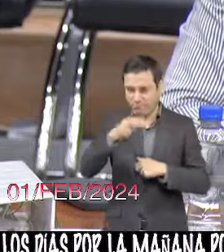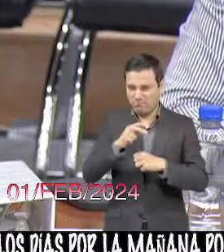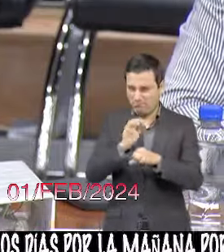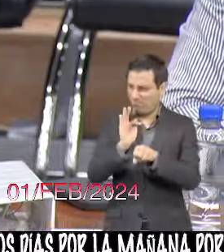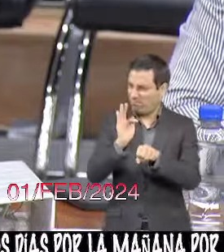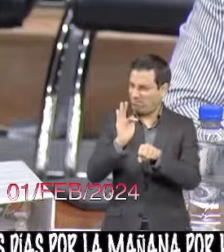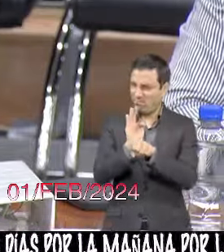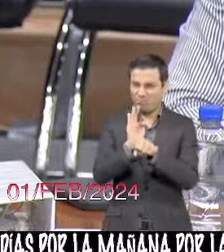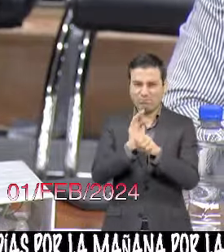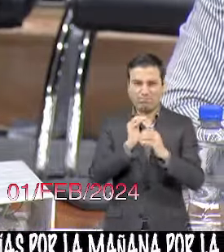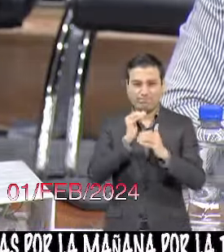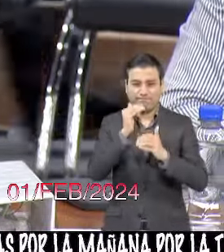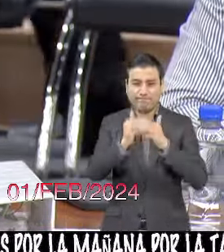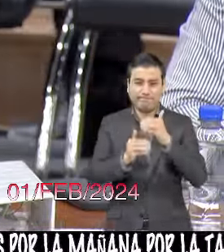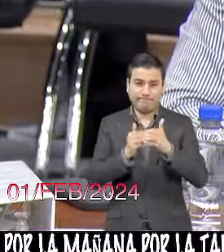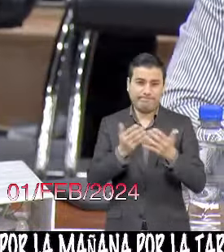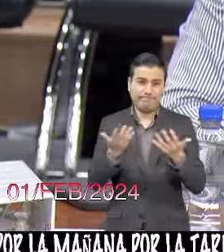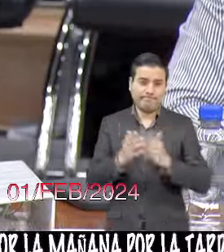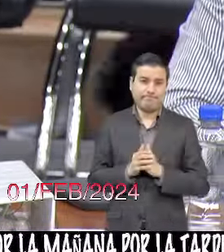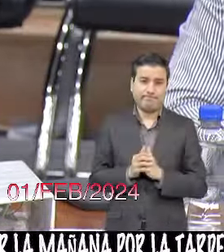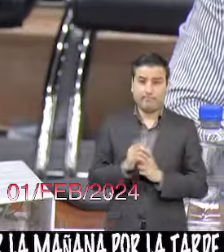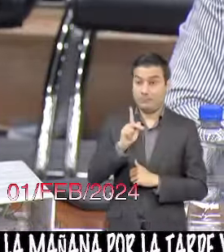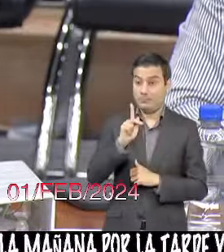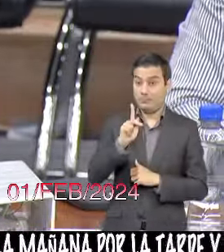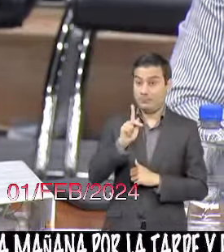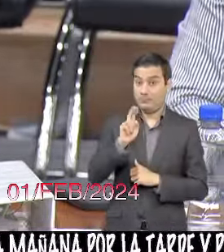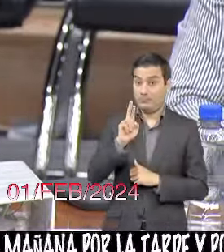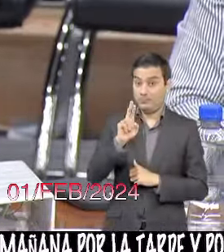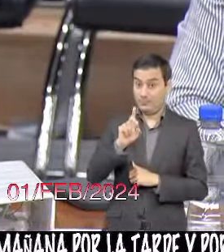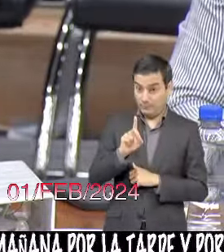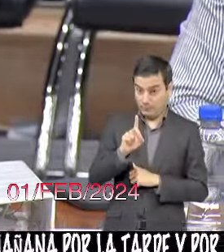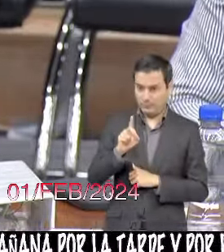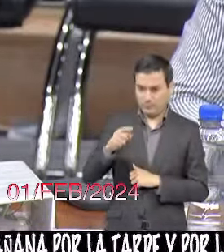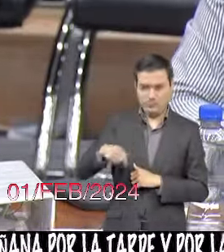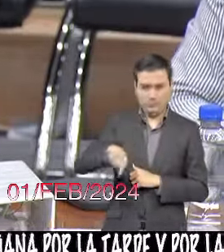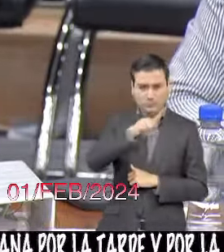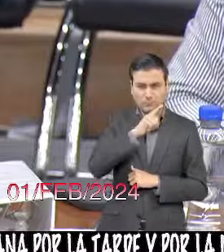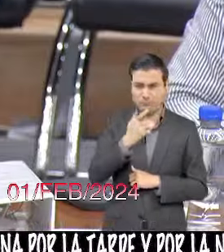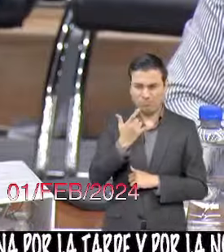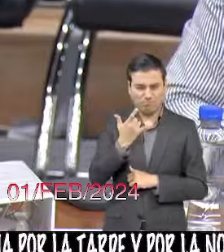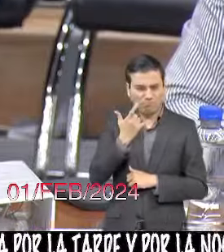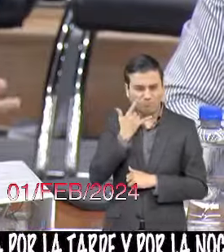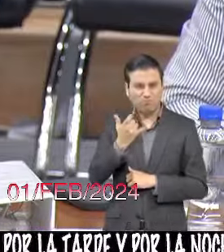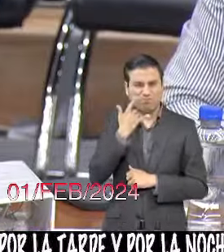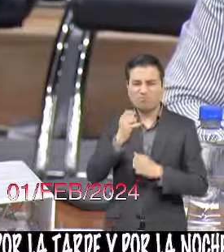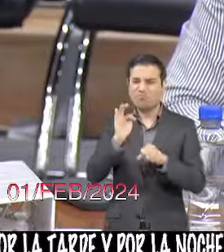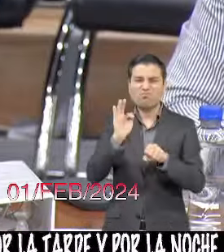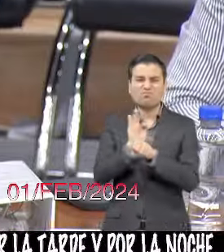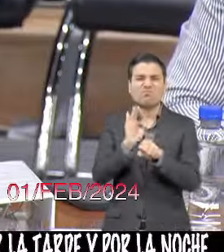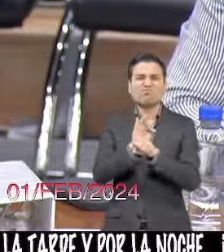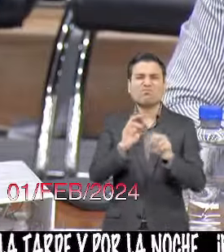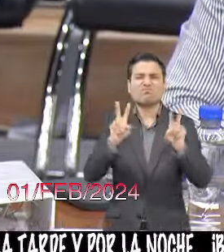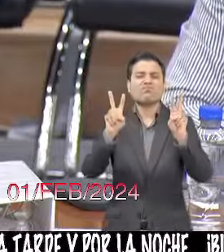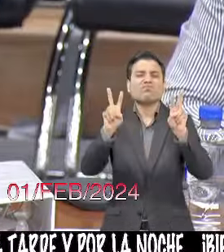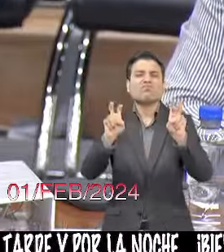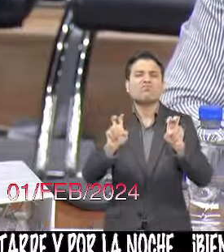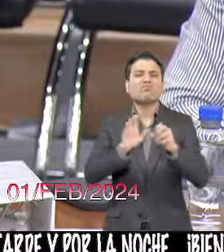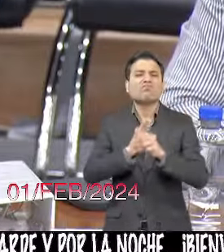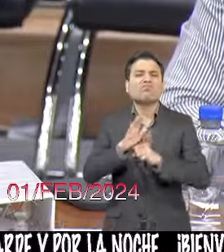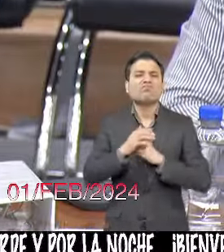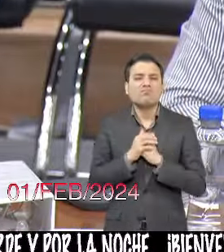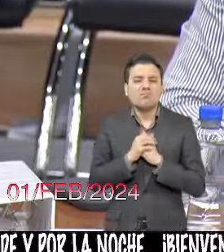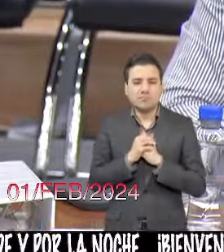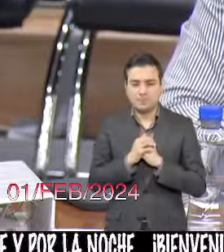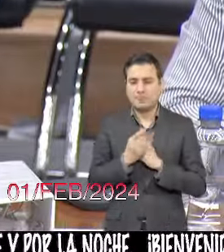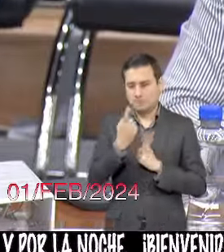Ha sido el PRD un baluarte de la lucha. Por ejemplo, voy a dar algunos ejemplos sobre las luchas